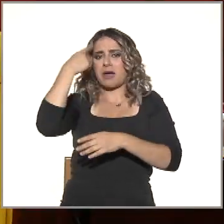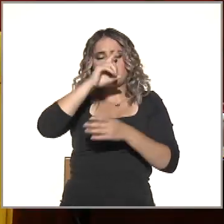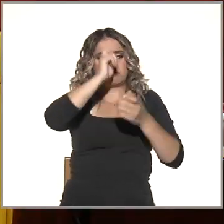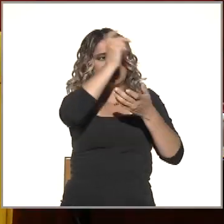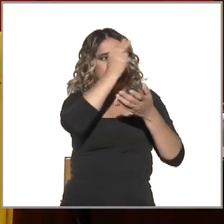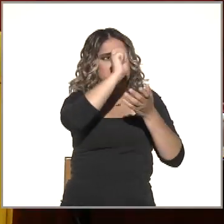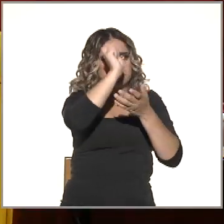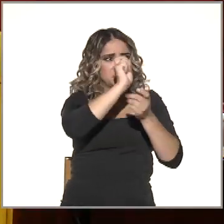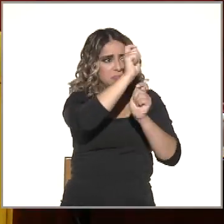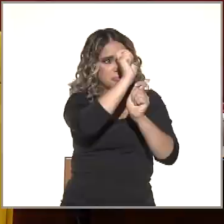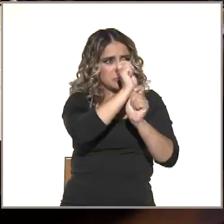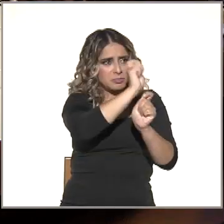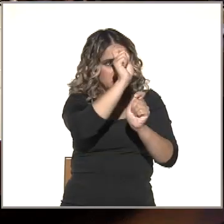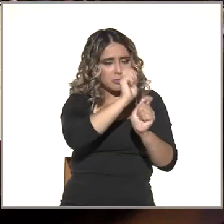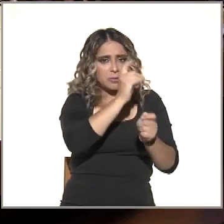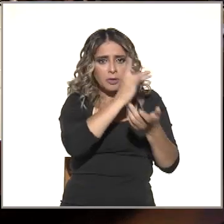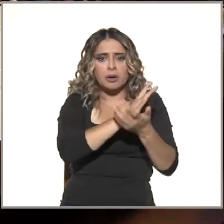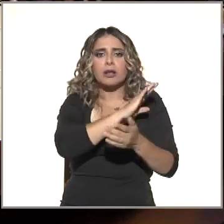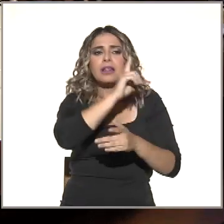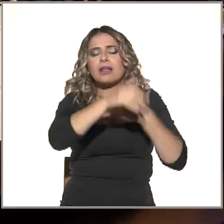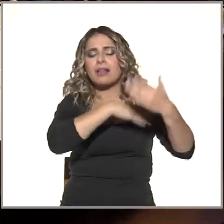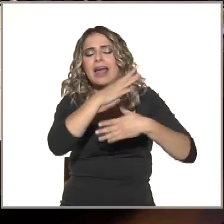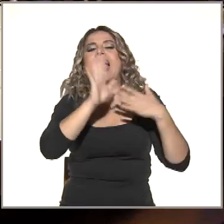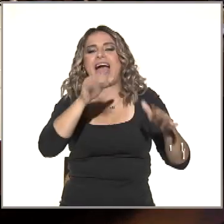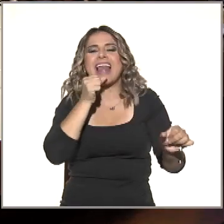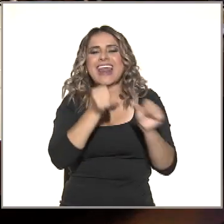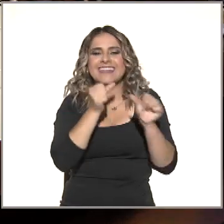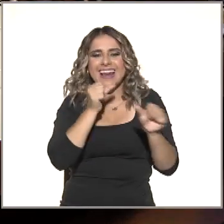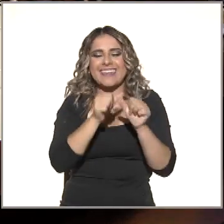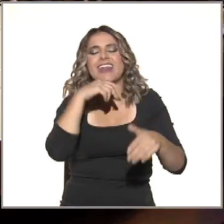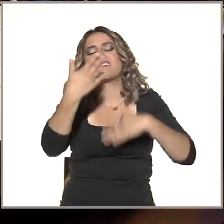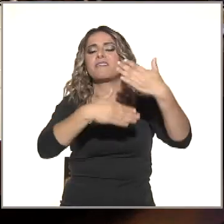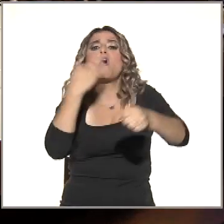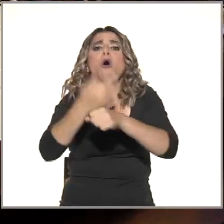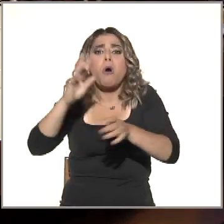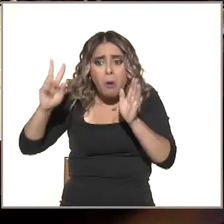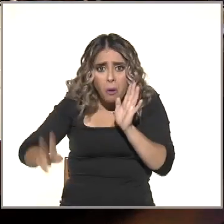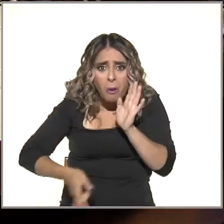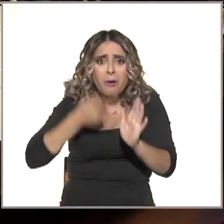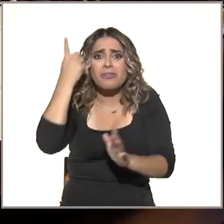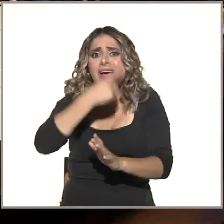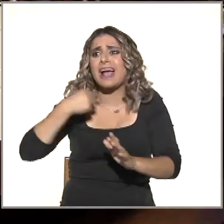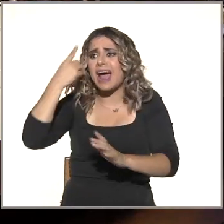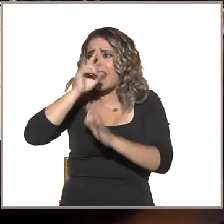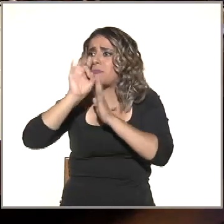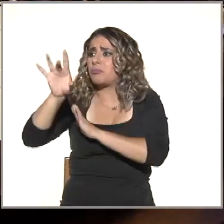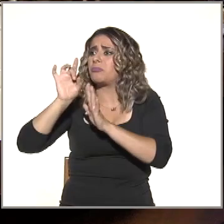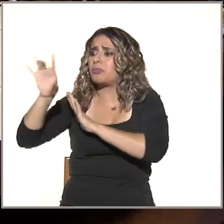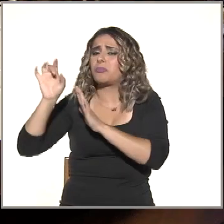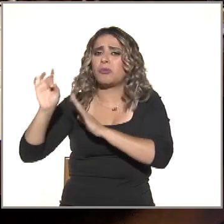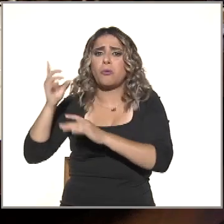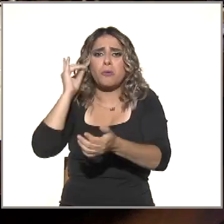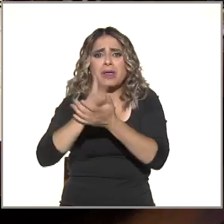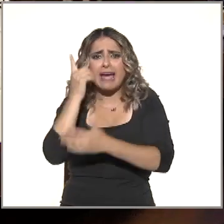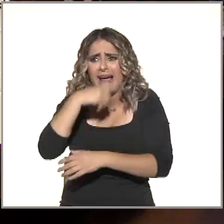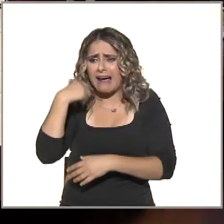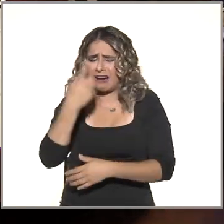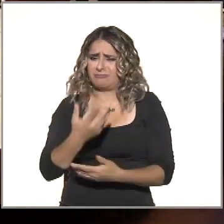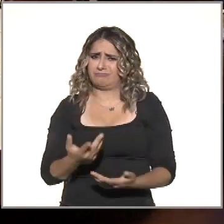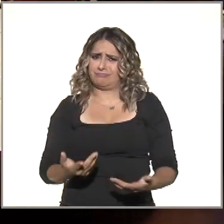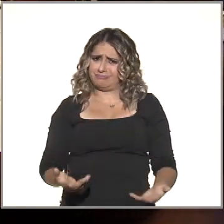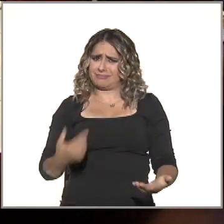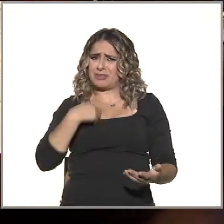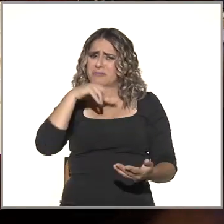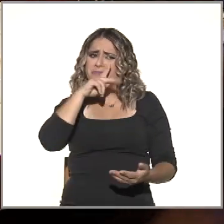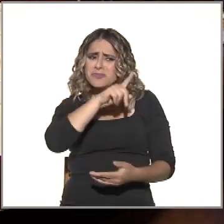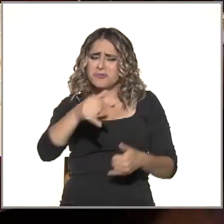regresamos al jeroglífico. Entonces, a mí eso es algo que me preocupa de los jóvenes, que digo, bueno, hay maneras